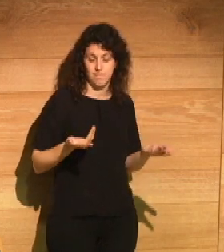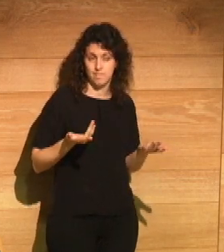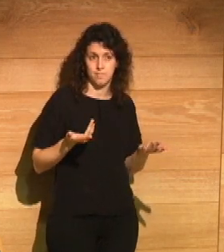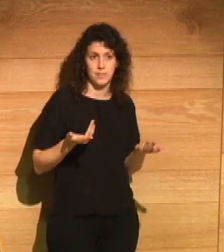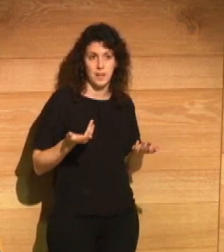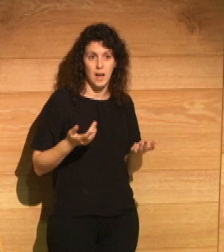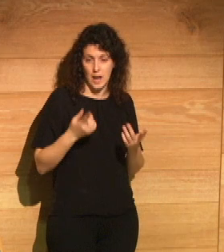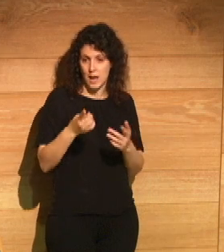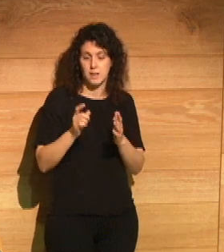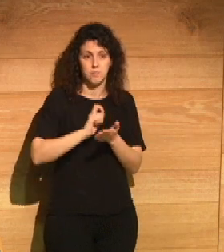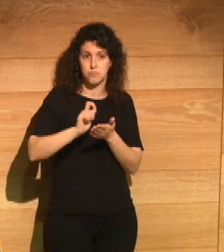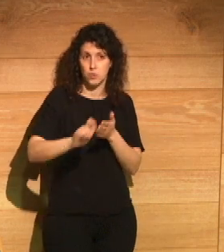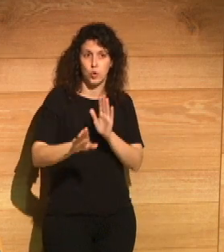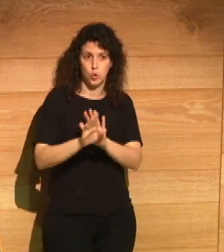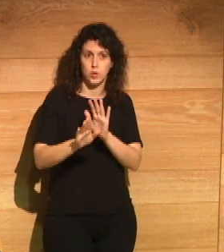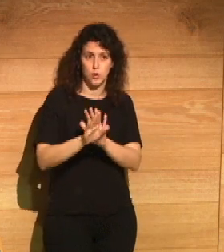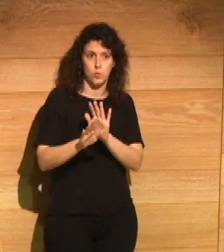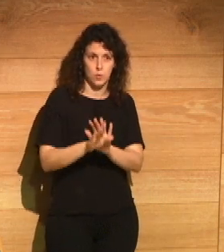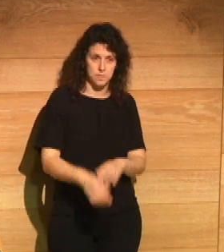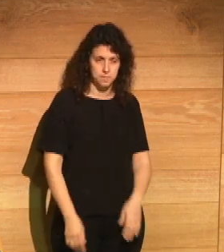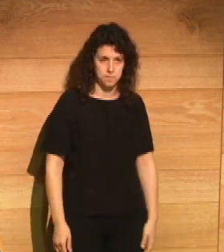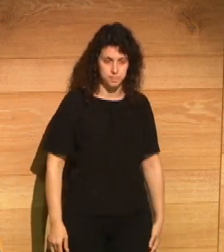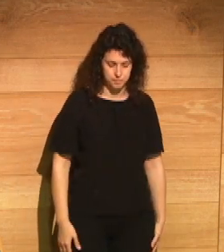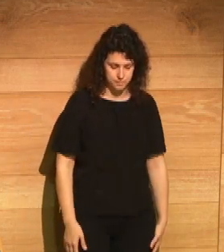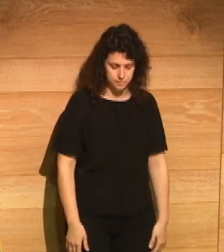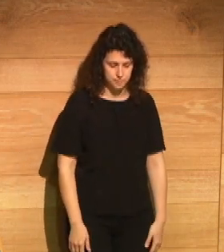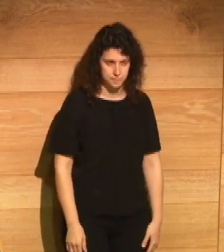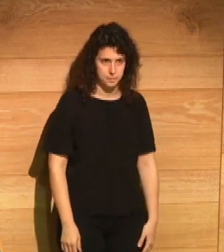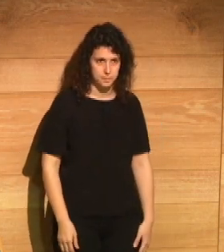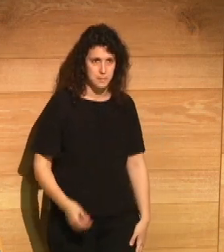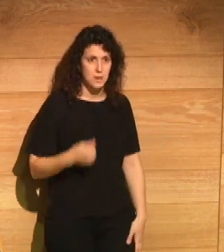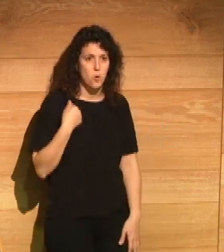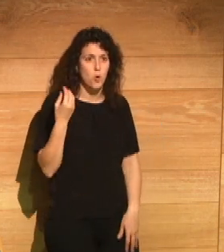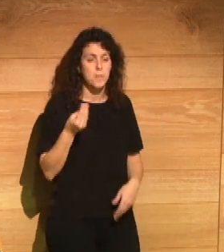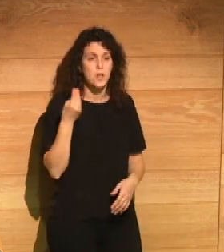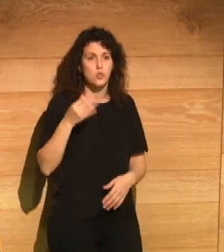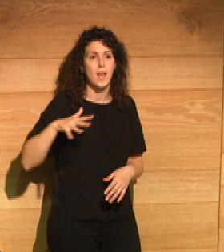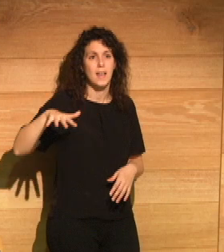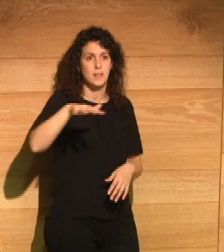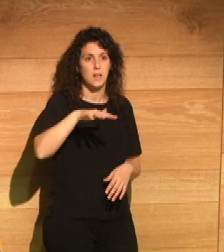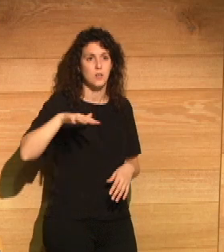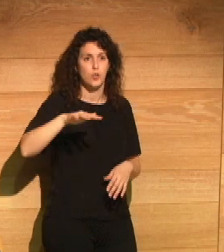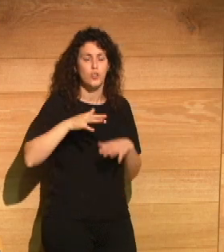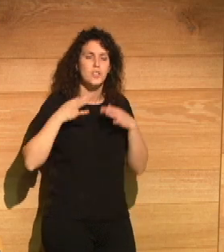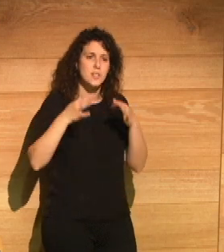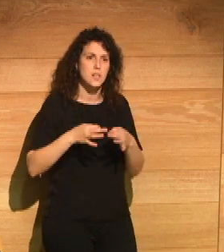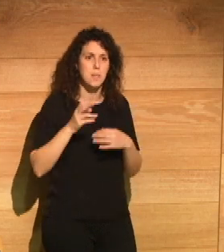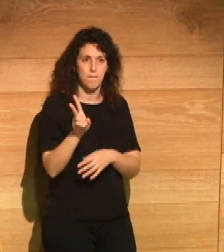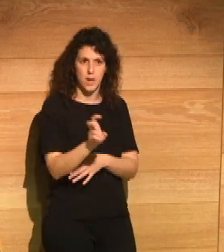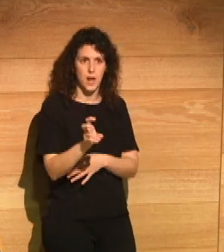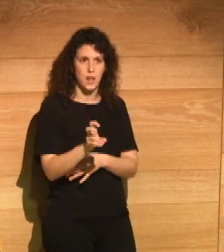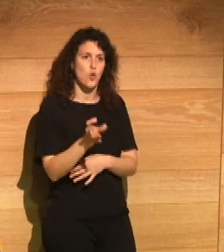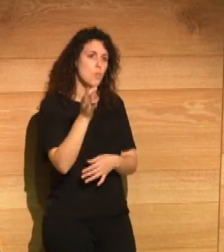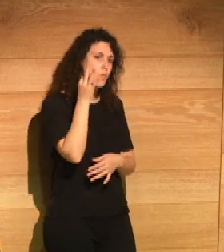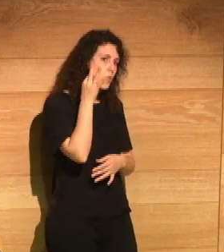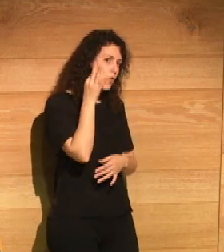y ahí está, y lo sigue estando. Y creo que es un territorio donde ha sido siempre válido que las